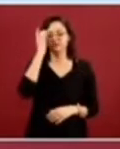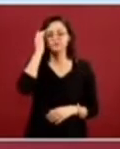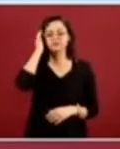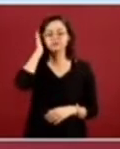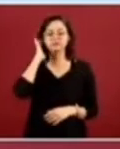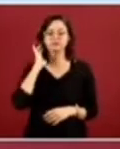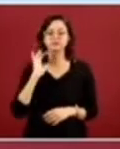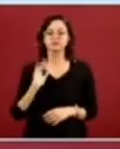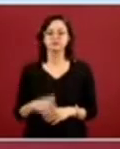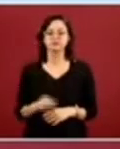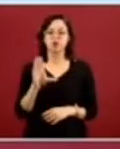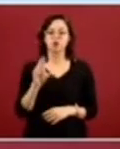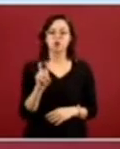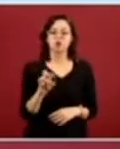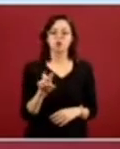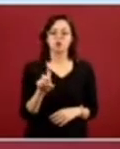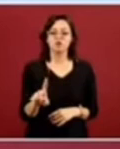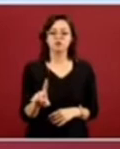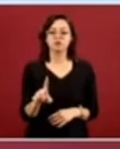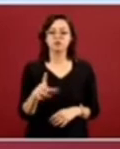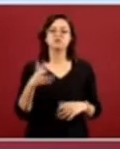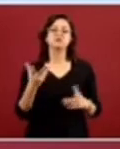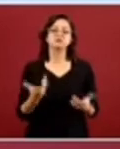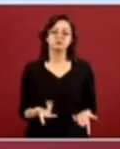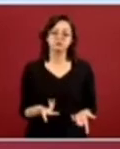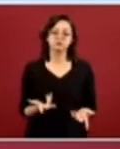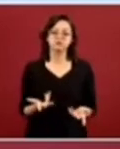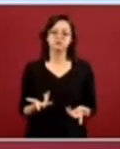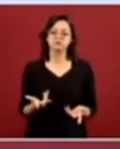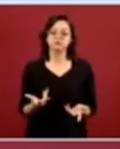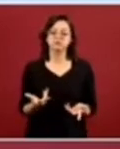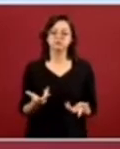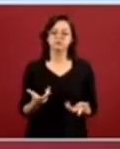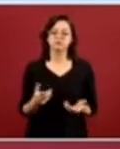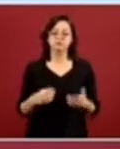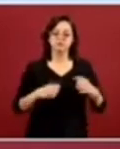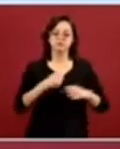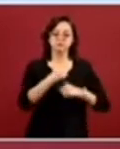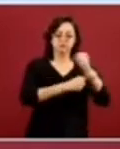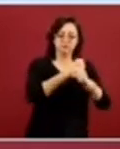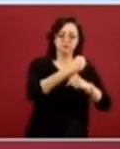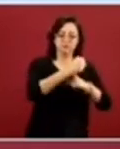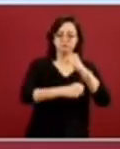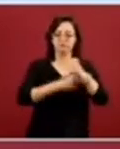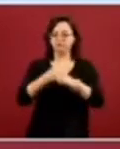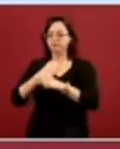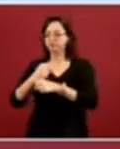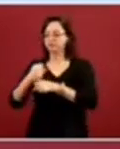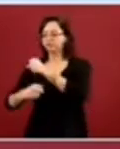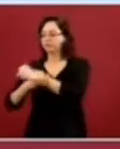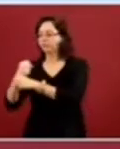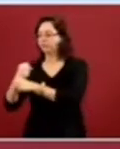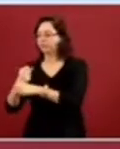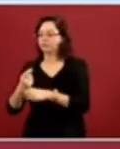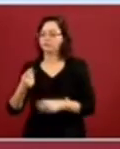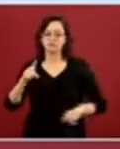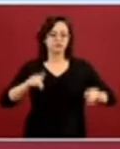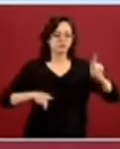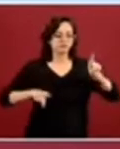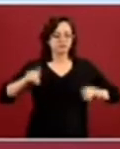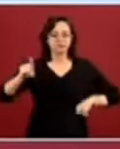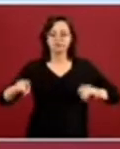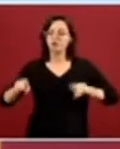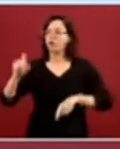casos de COVID tienen un comportamiento en términos de la distribución de edad parecidos a la población europea. ¿Esto qué